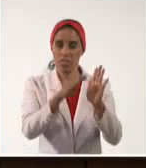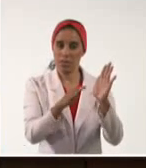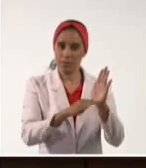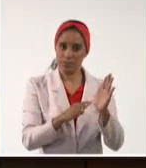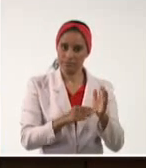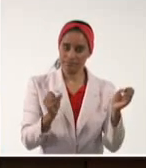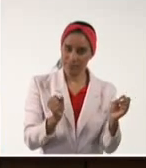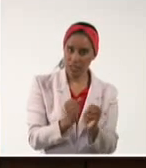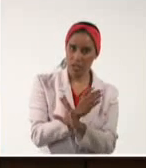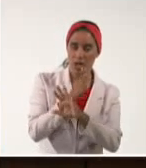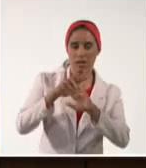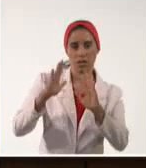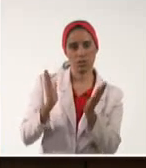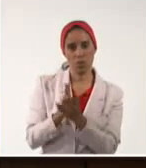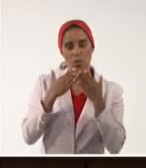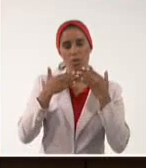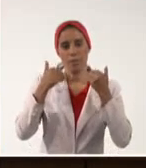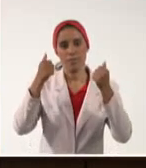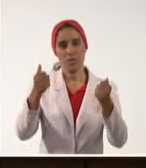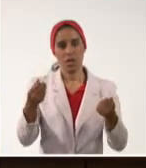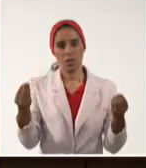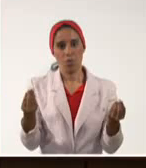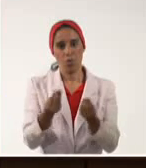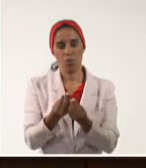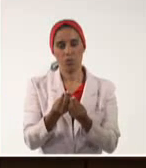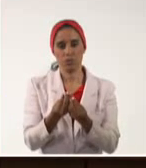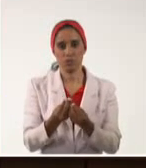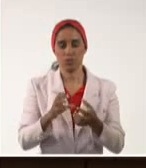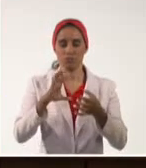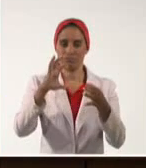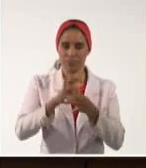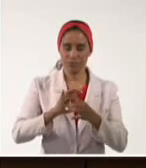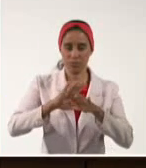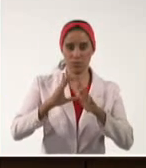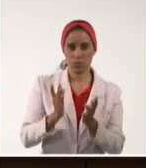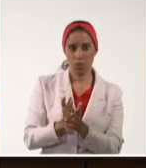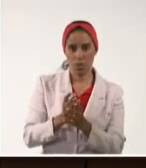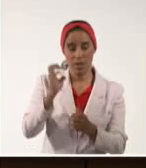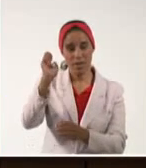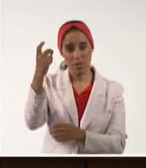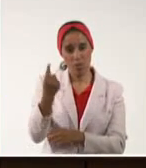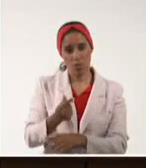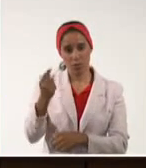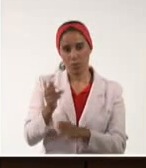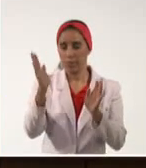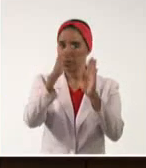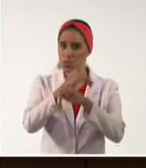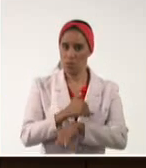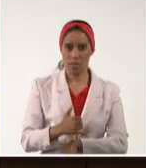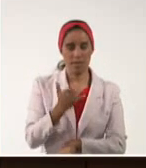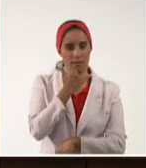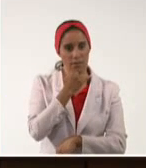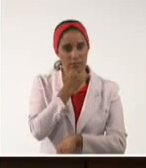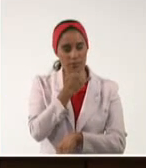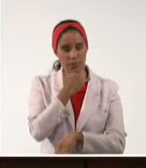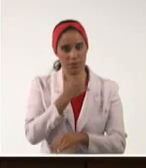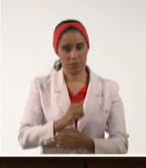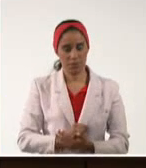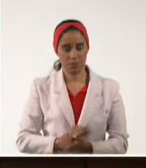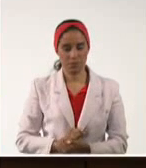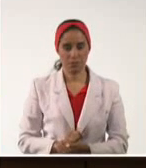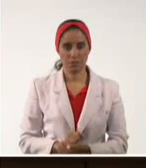y ajustadas a los objetivos de todos los actores económicos para evitar deformaciones y tendencias